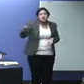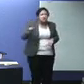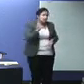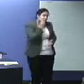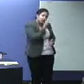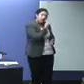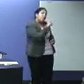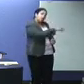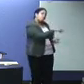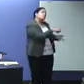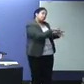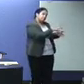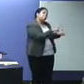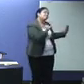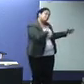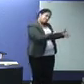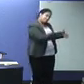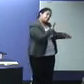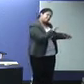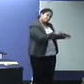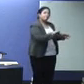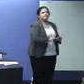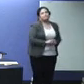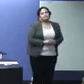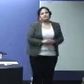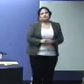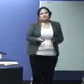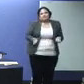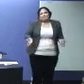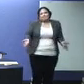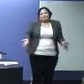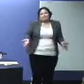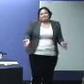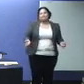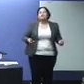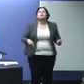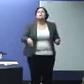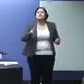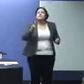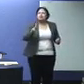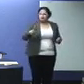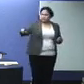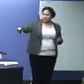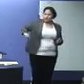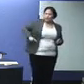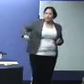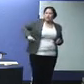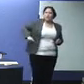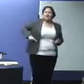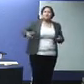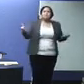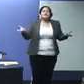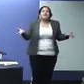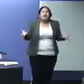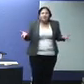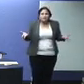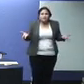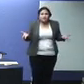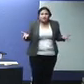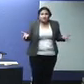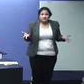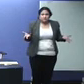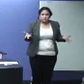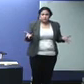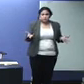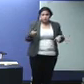son los mecanismos de vigilancia que tiene el Estado para evitar la discriminación hacia las personas con discapacidad? Porque creo que no los tiene.